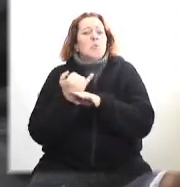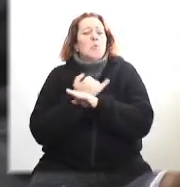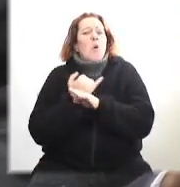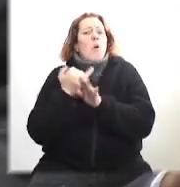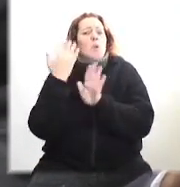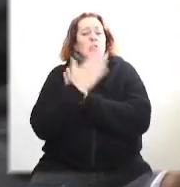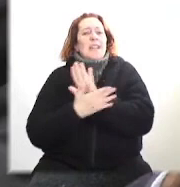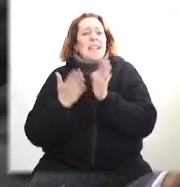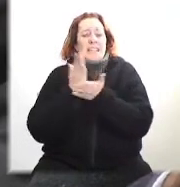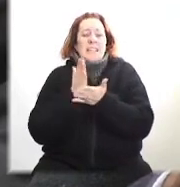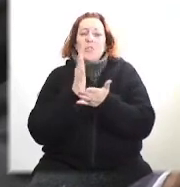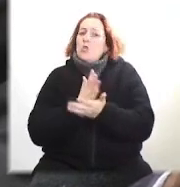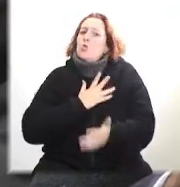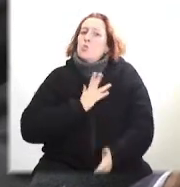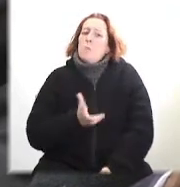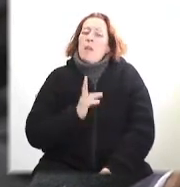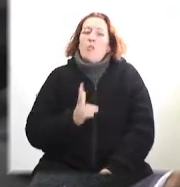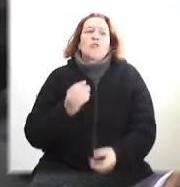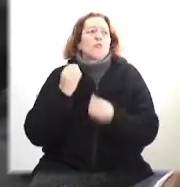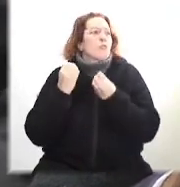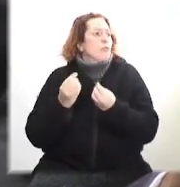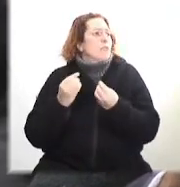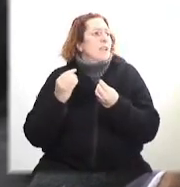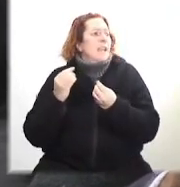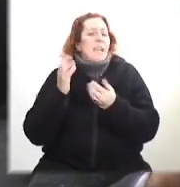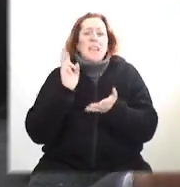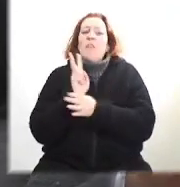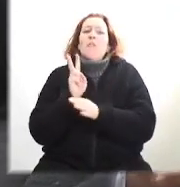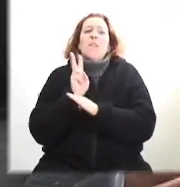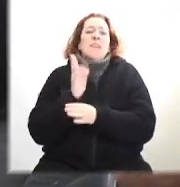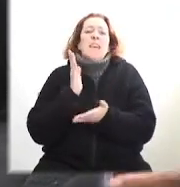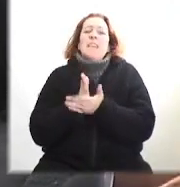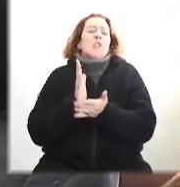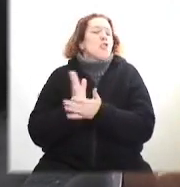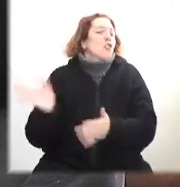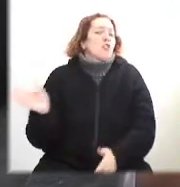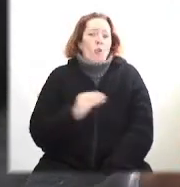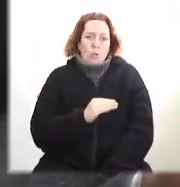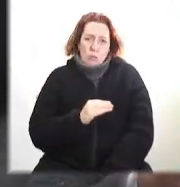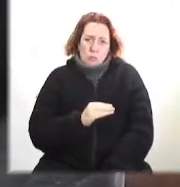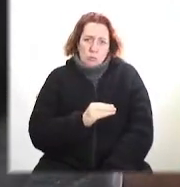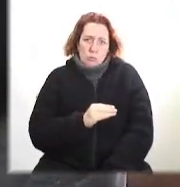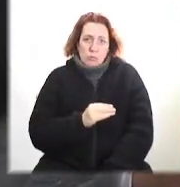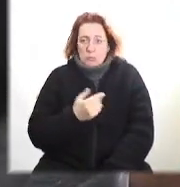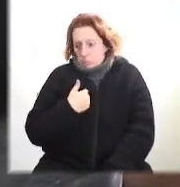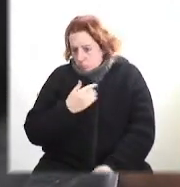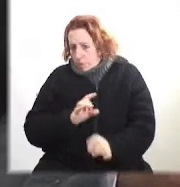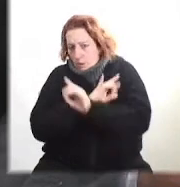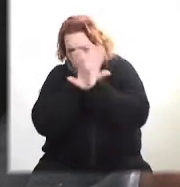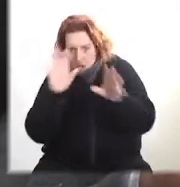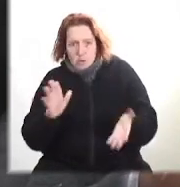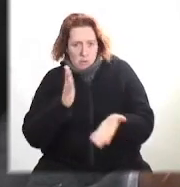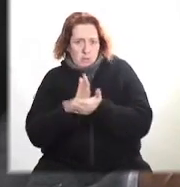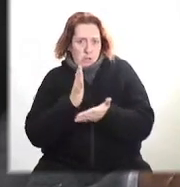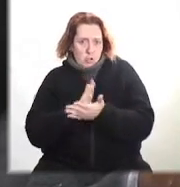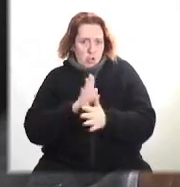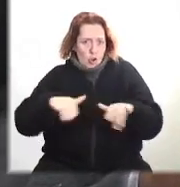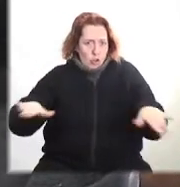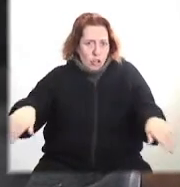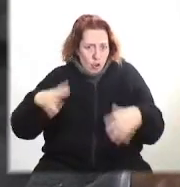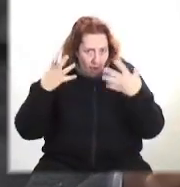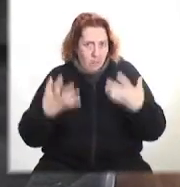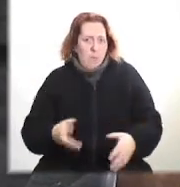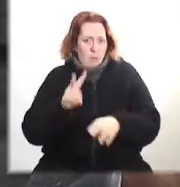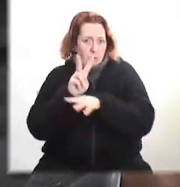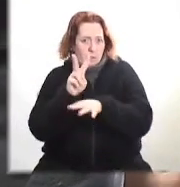estén defendidos los derechos de todos. Claro que queremos que estén defendidos los derechos de los niños. Claro que queremos